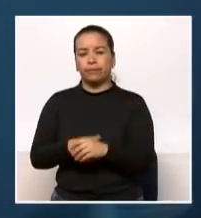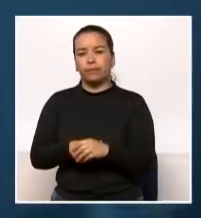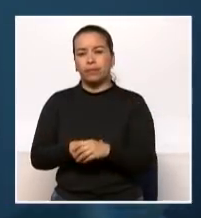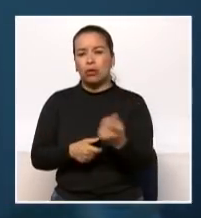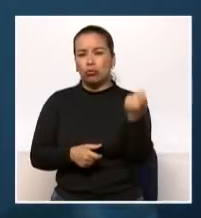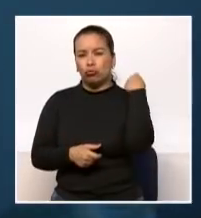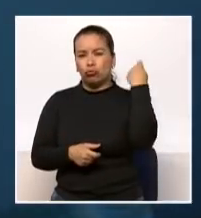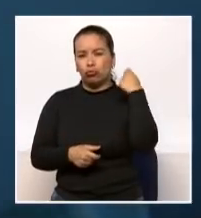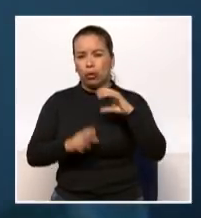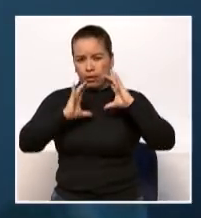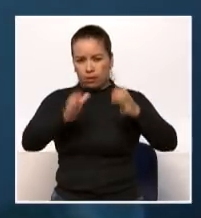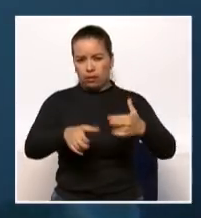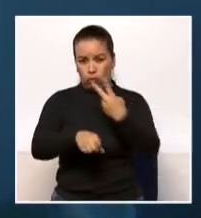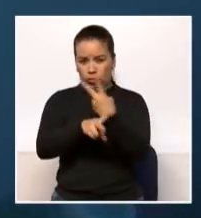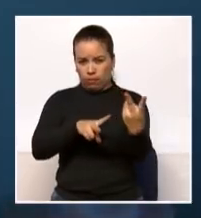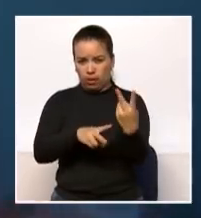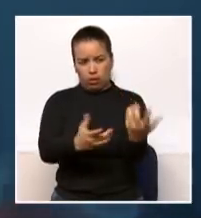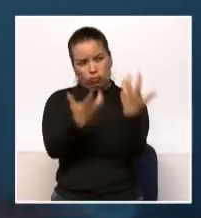de actualización hace 2 semanas,